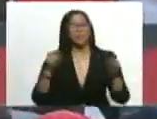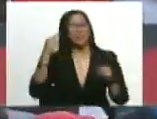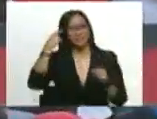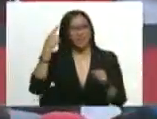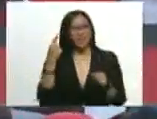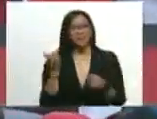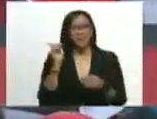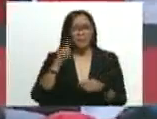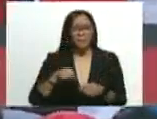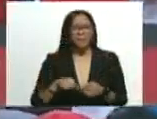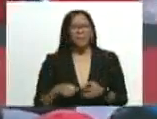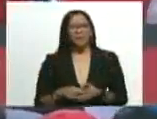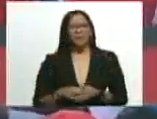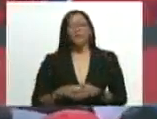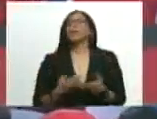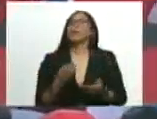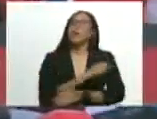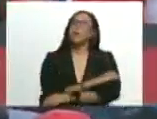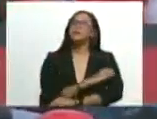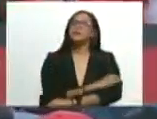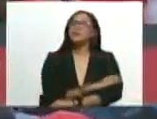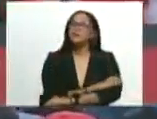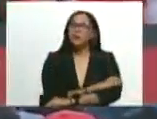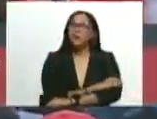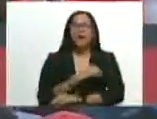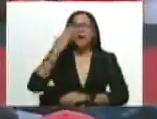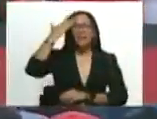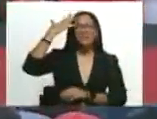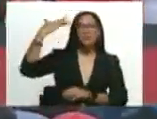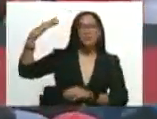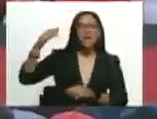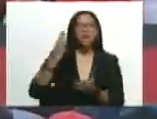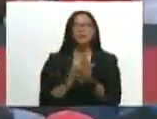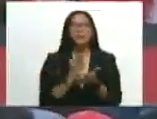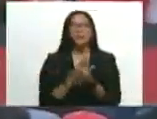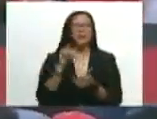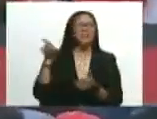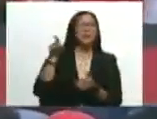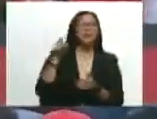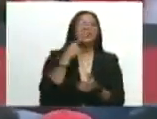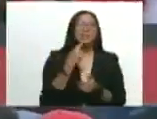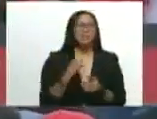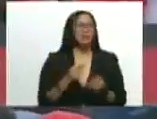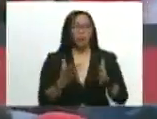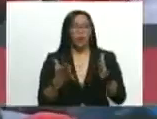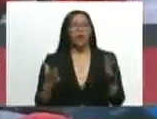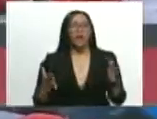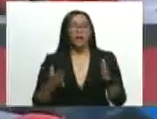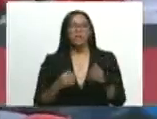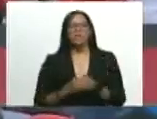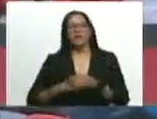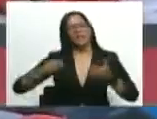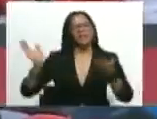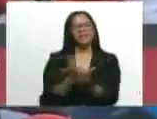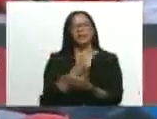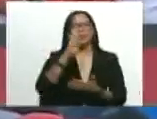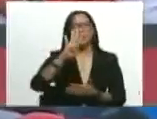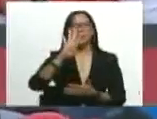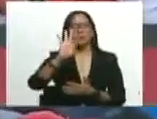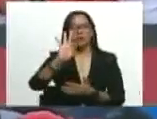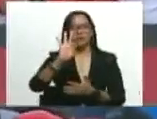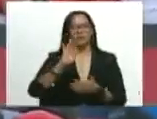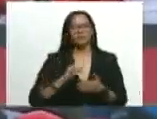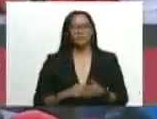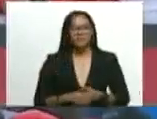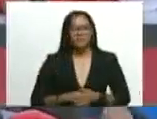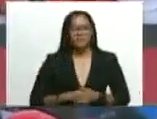además que la oposición ha soñado siempre no Ellos dicen que cuando ganen van a saltar el cuartel de la montaña